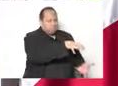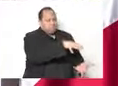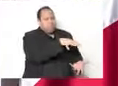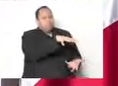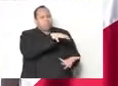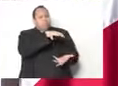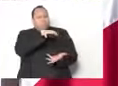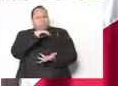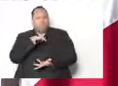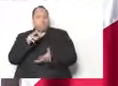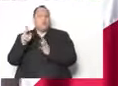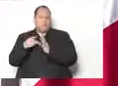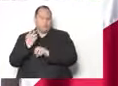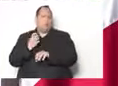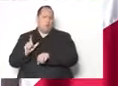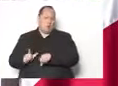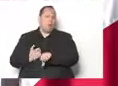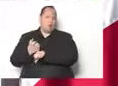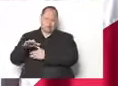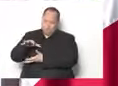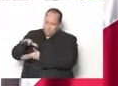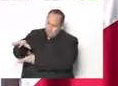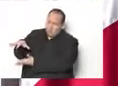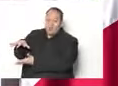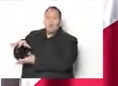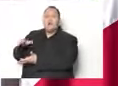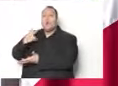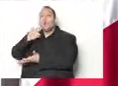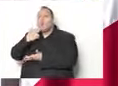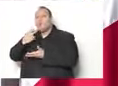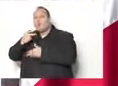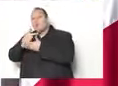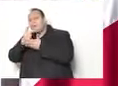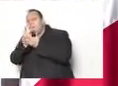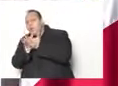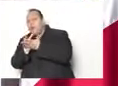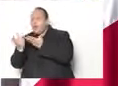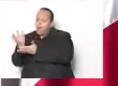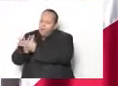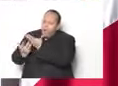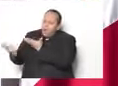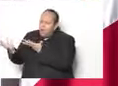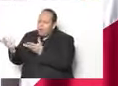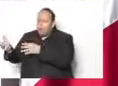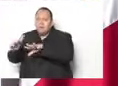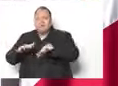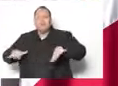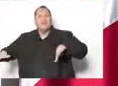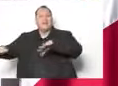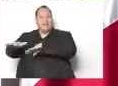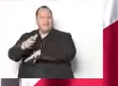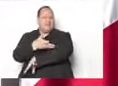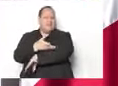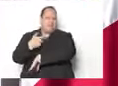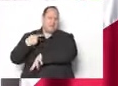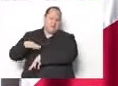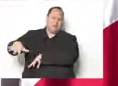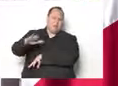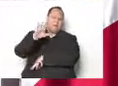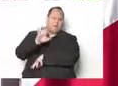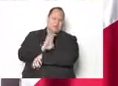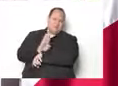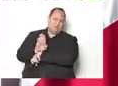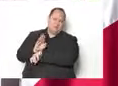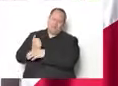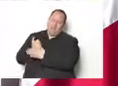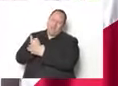Estado para ser utilizados en obras y programas que beneficien a las familias